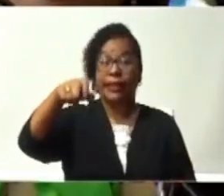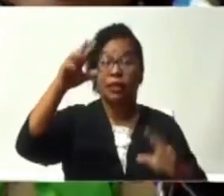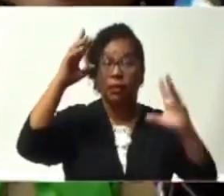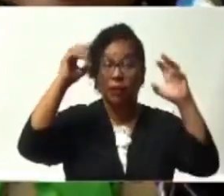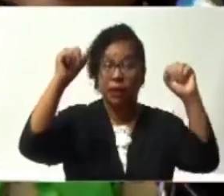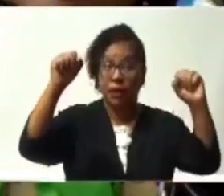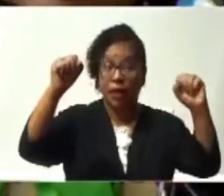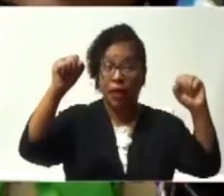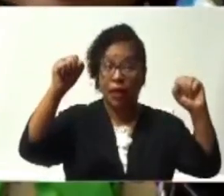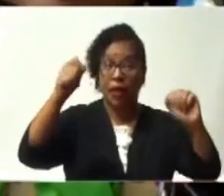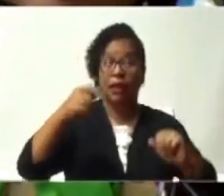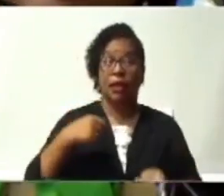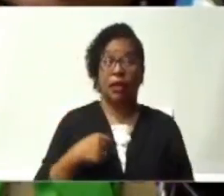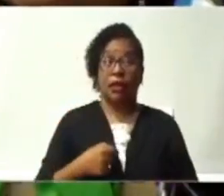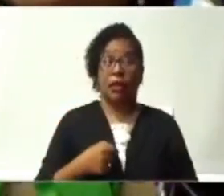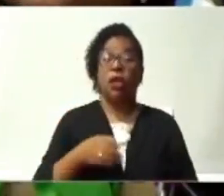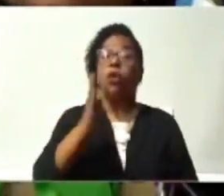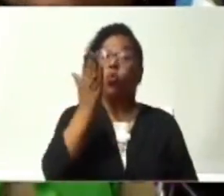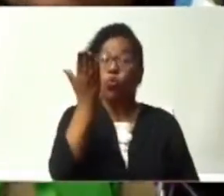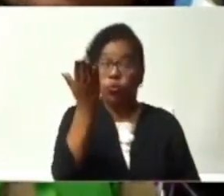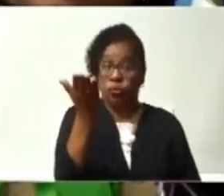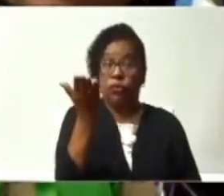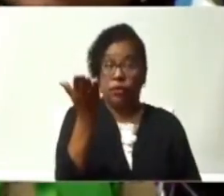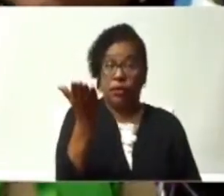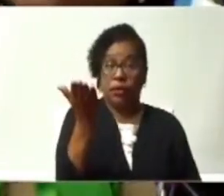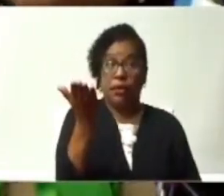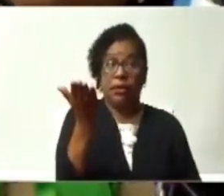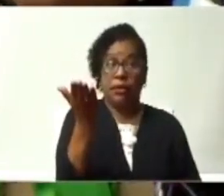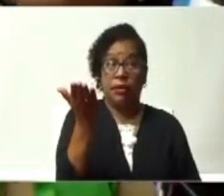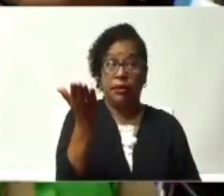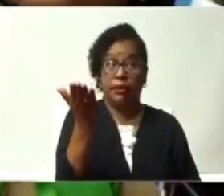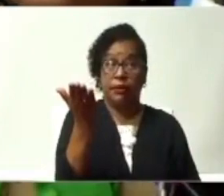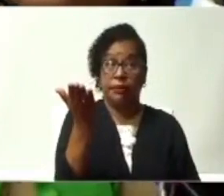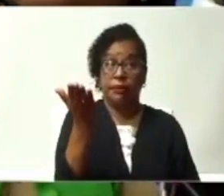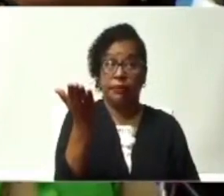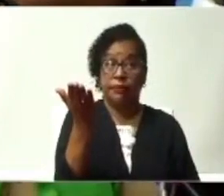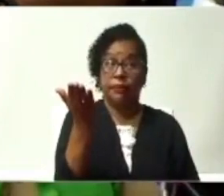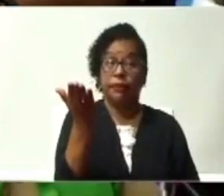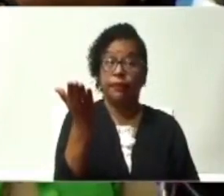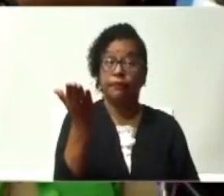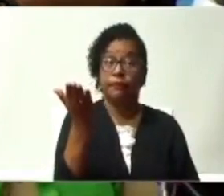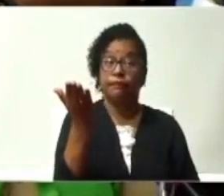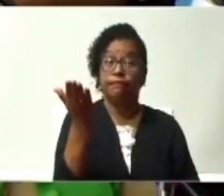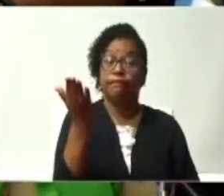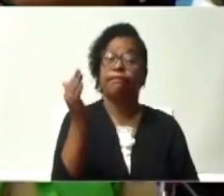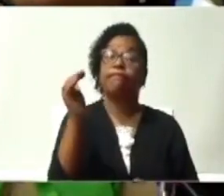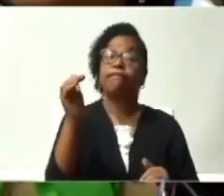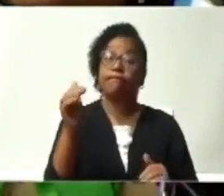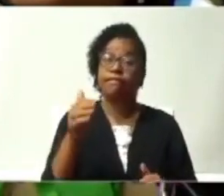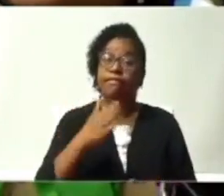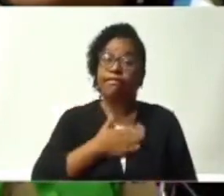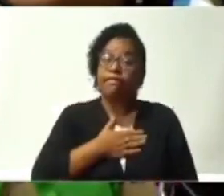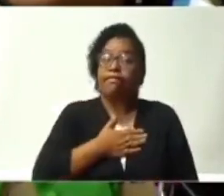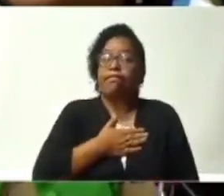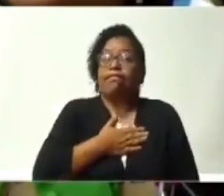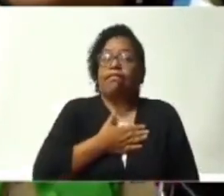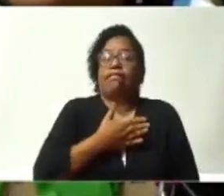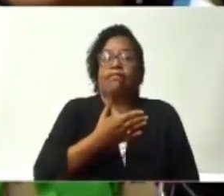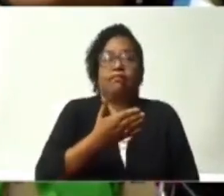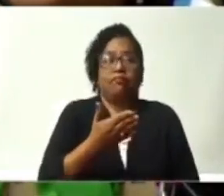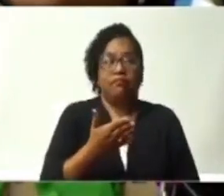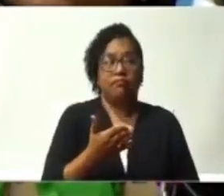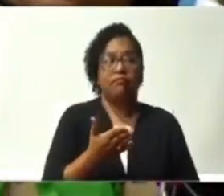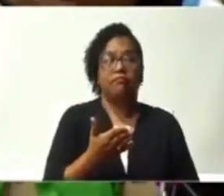Yo necesito, presidenta. Que usted, en ese espíritu de condescendencia que le caracteriza,